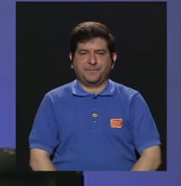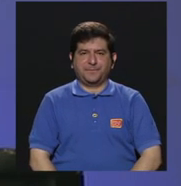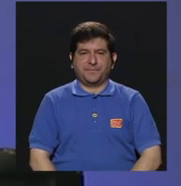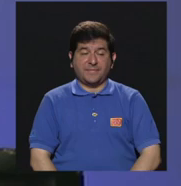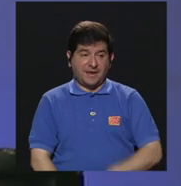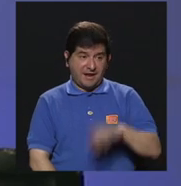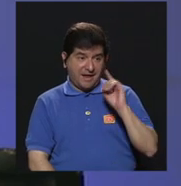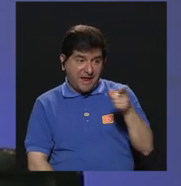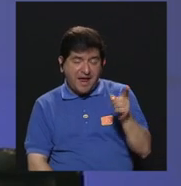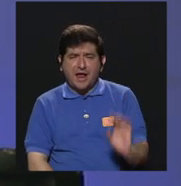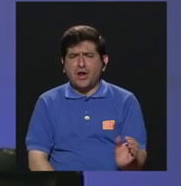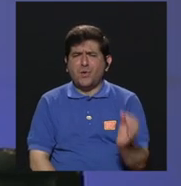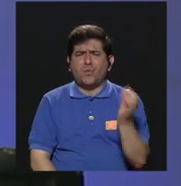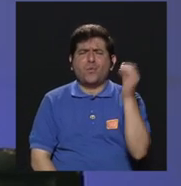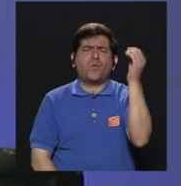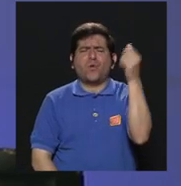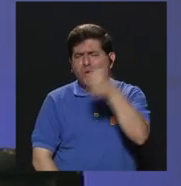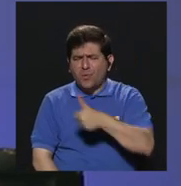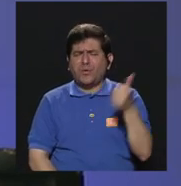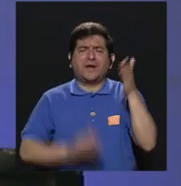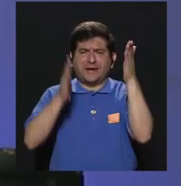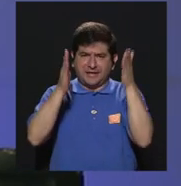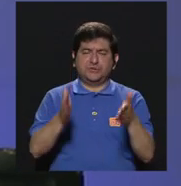Él era un joven rector,